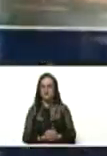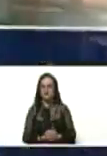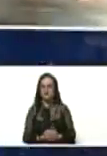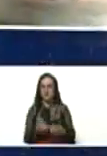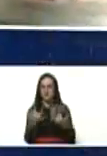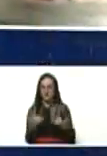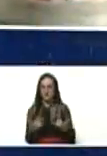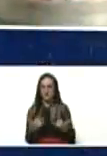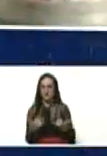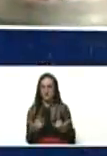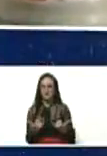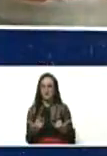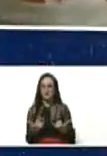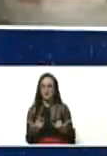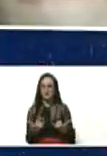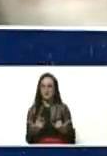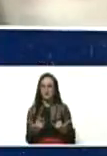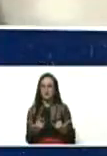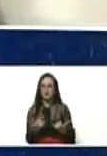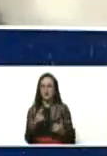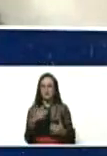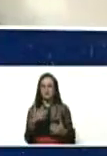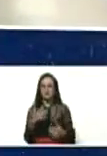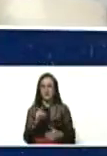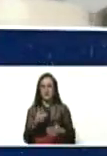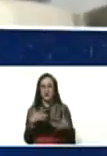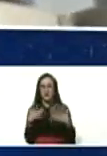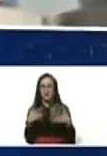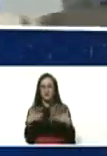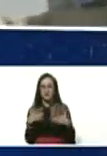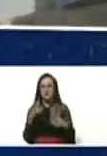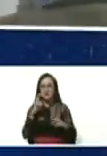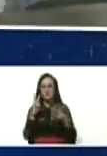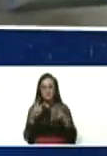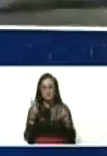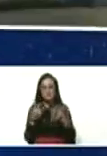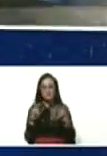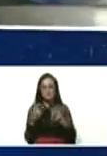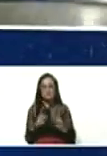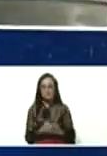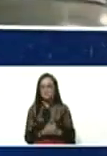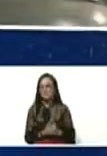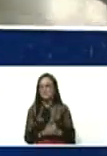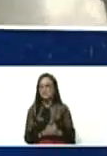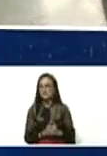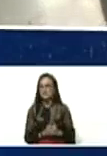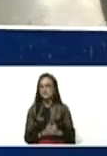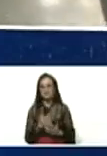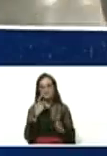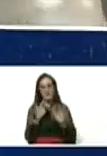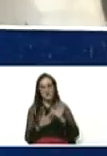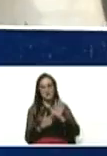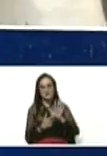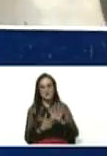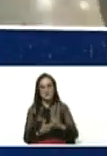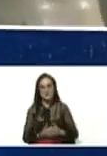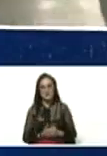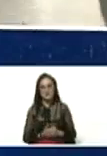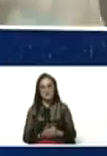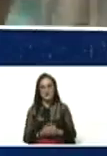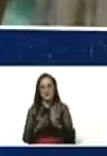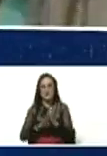estamos aquí en esta actividad para pasar revista, para que se evidencie lo que es